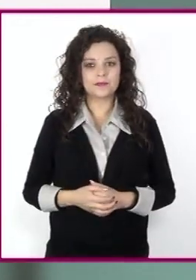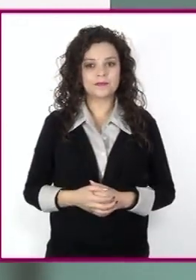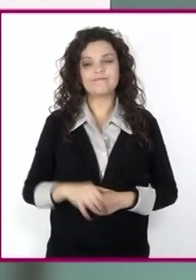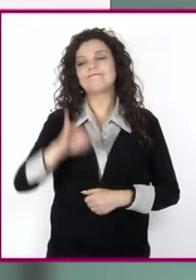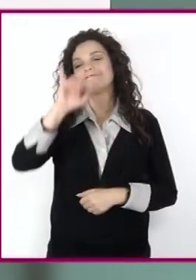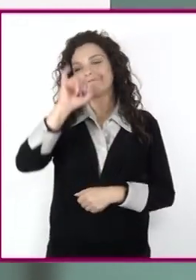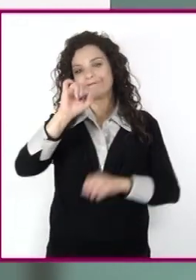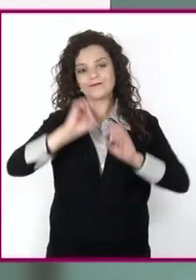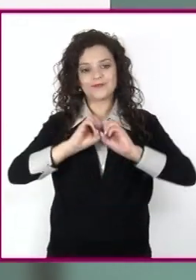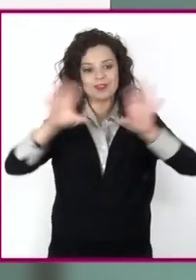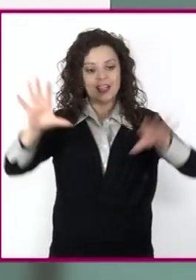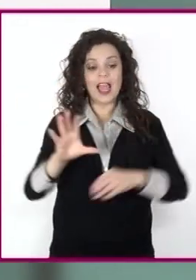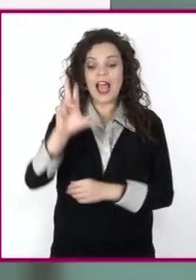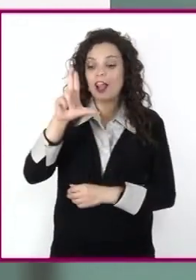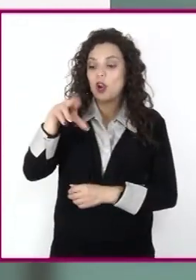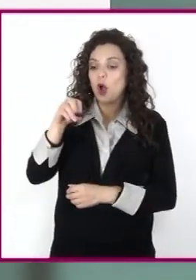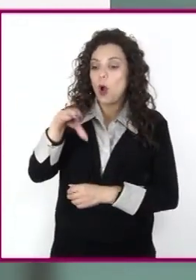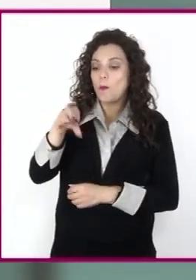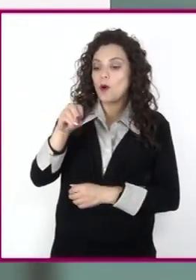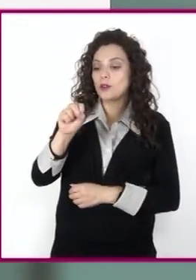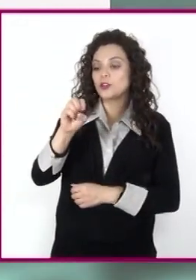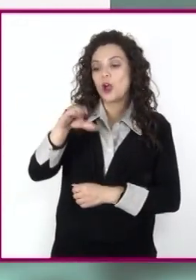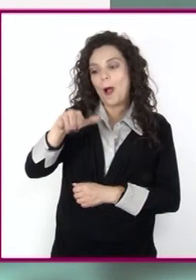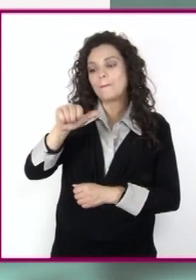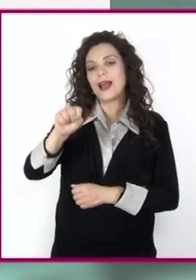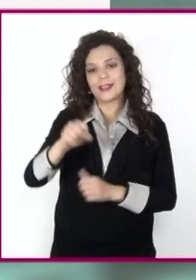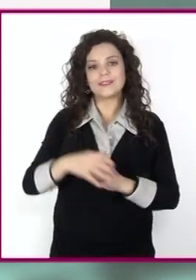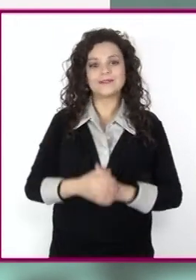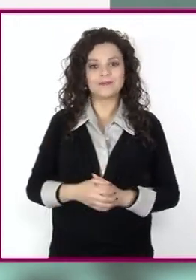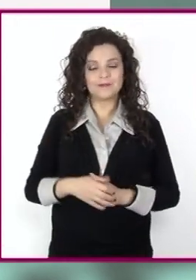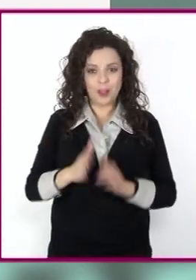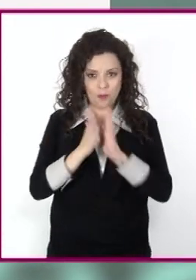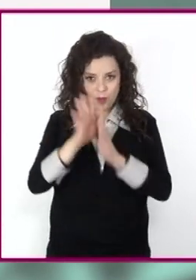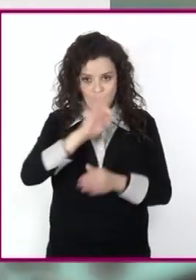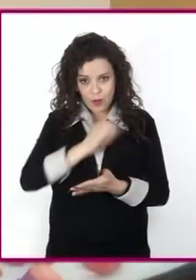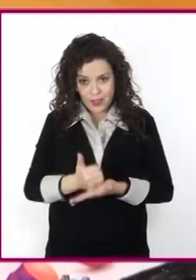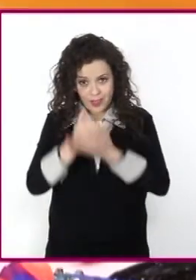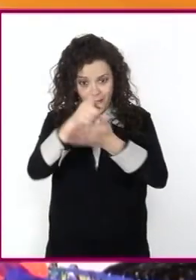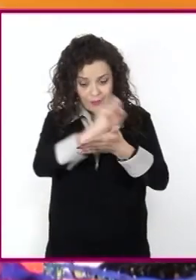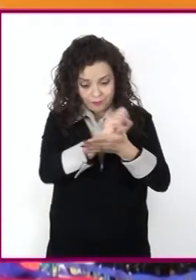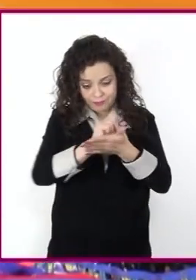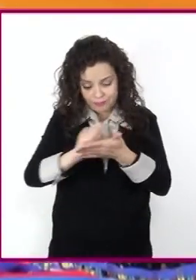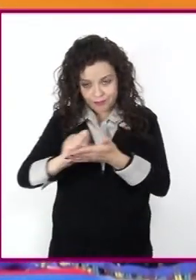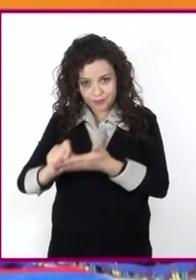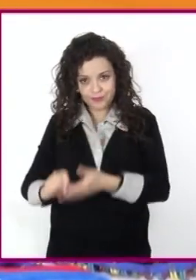Claro, cromosomas. ¿Puede anotarlo, maestra? Claro.